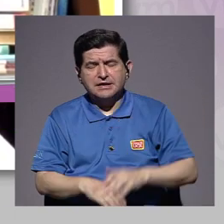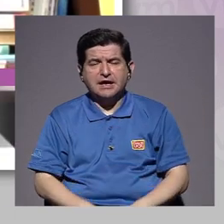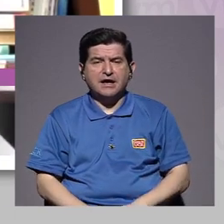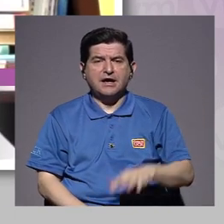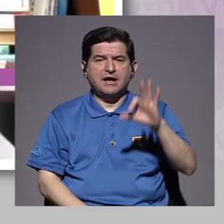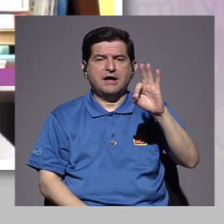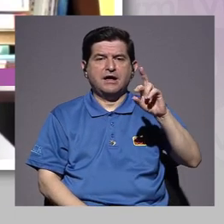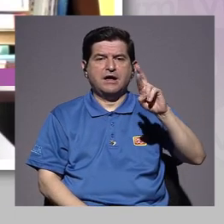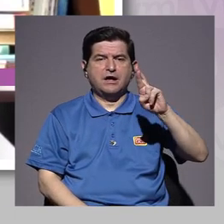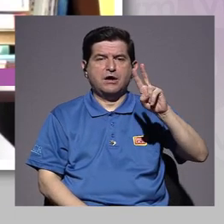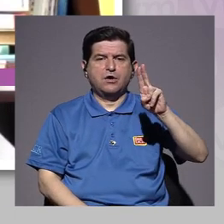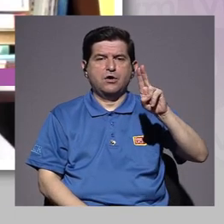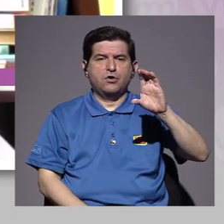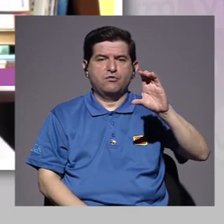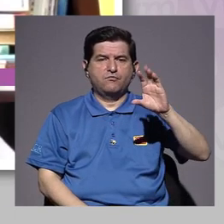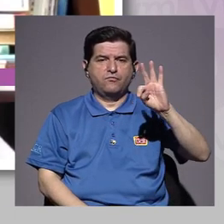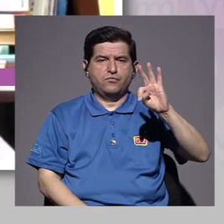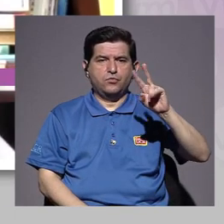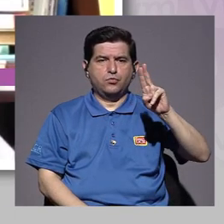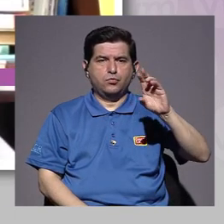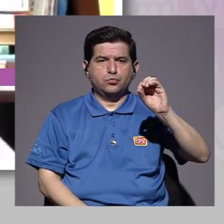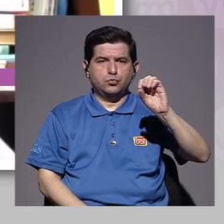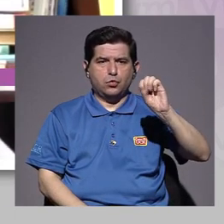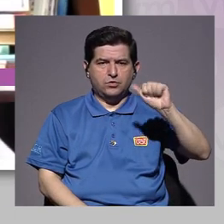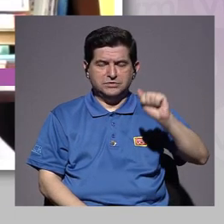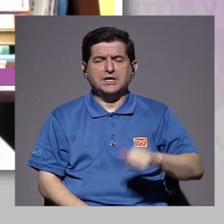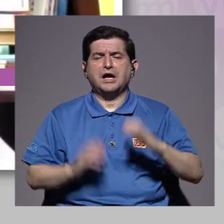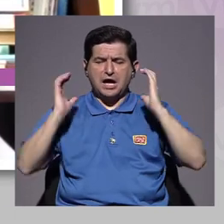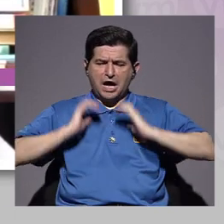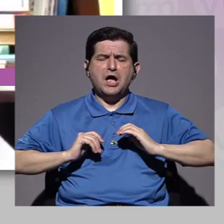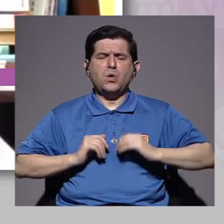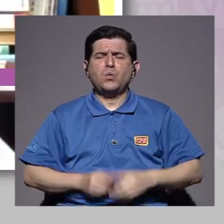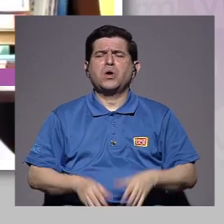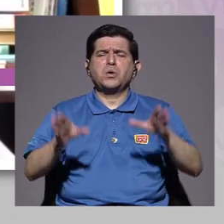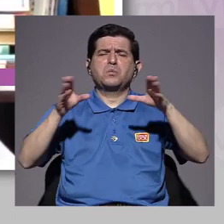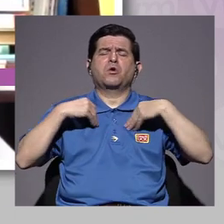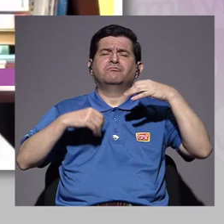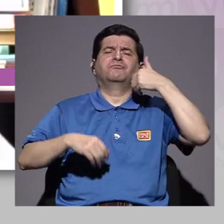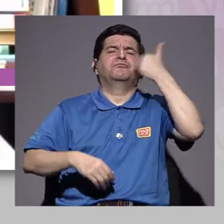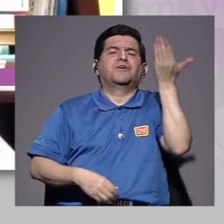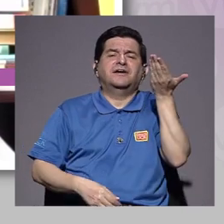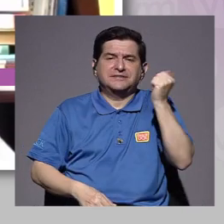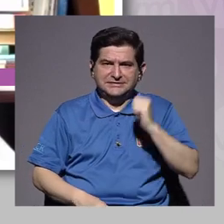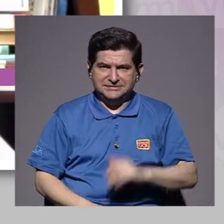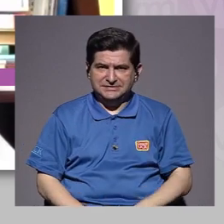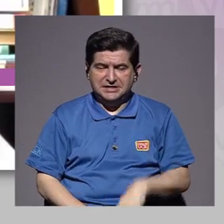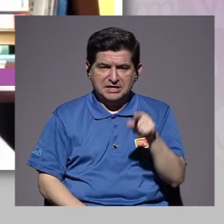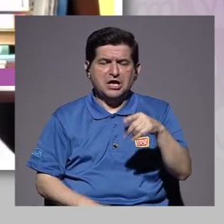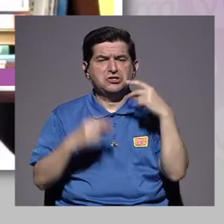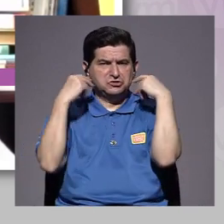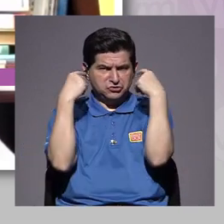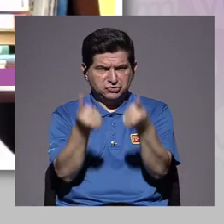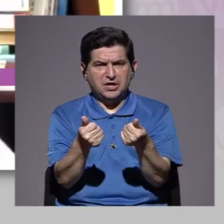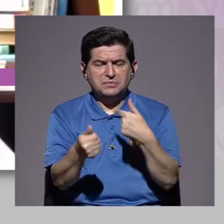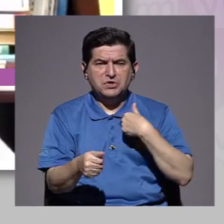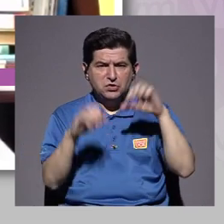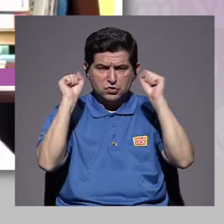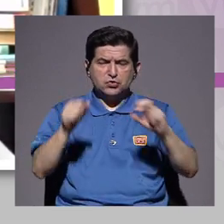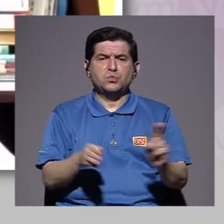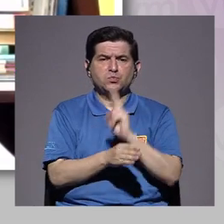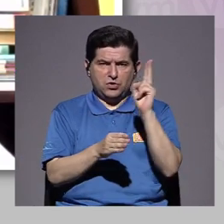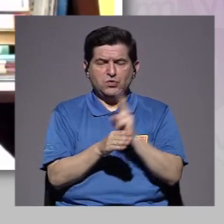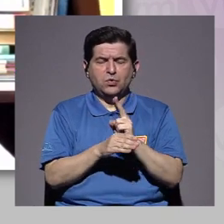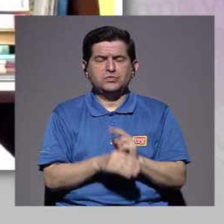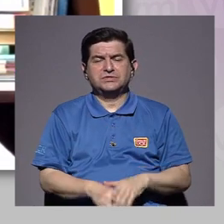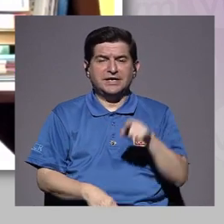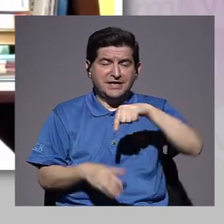la fructosa, es un azúcar que nuestro cuerpo asimila de forma muy fácil. Entonces, como lo asimila fácil y lo absorbe rápido, yo puedo usar